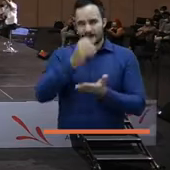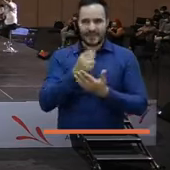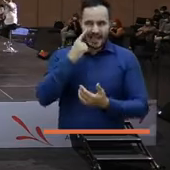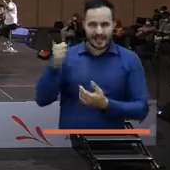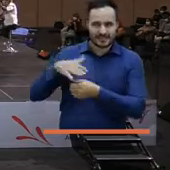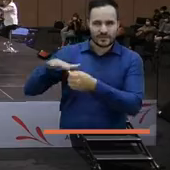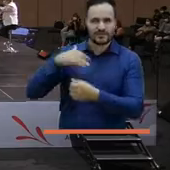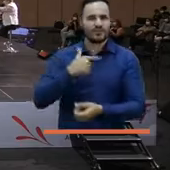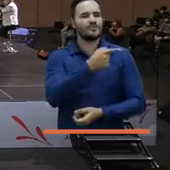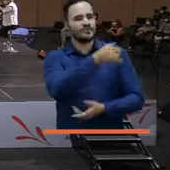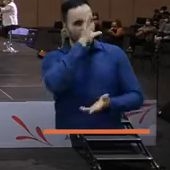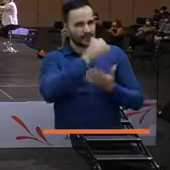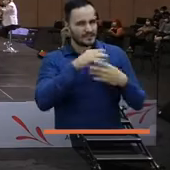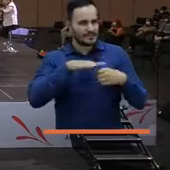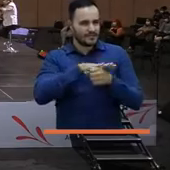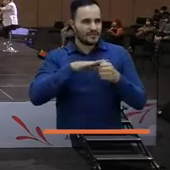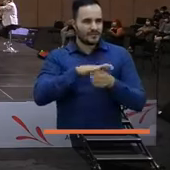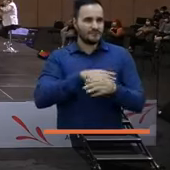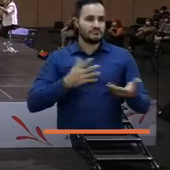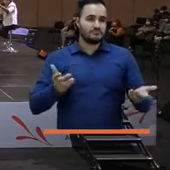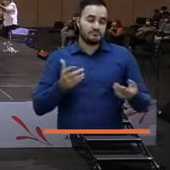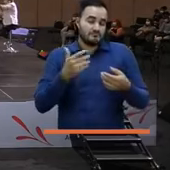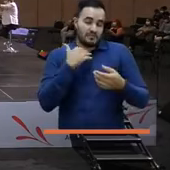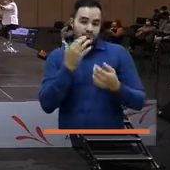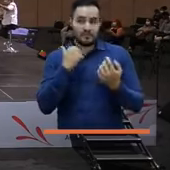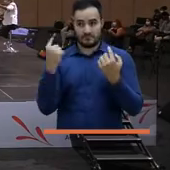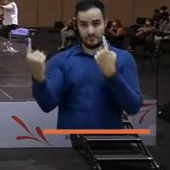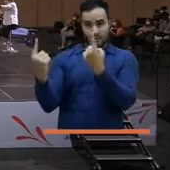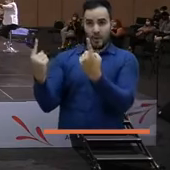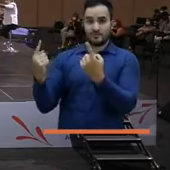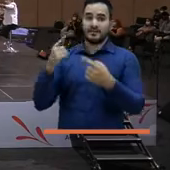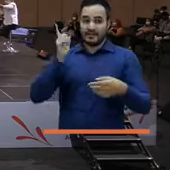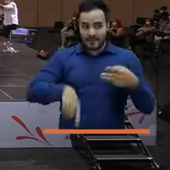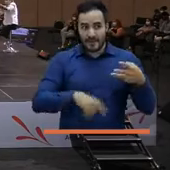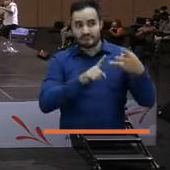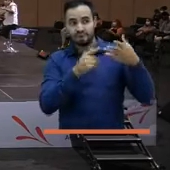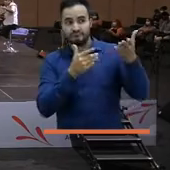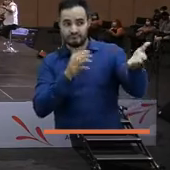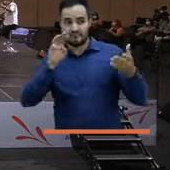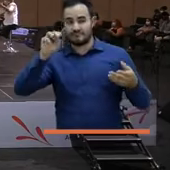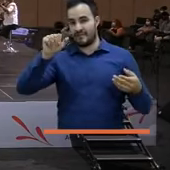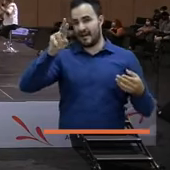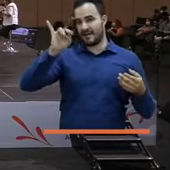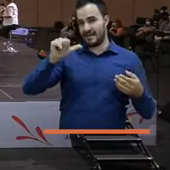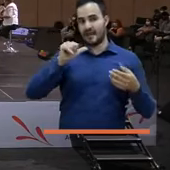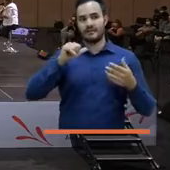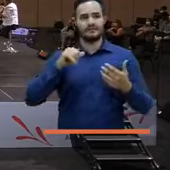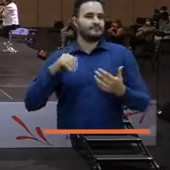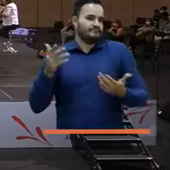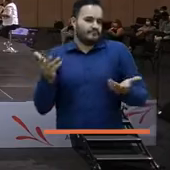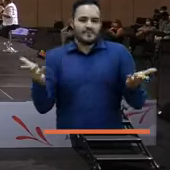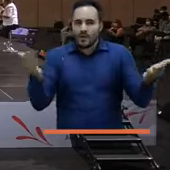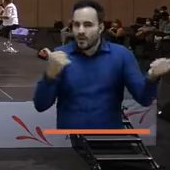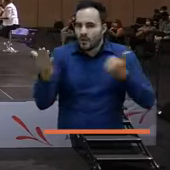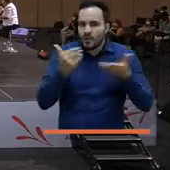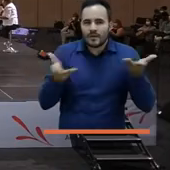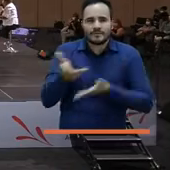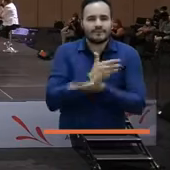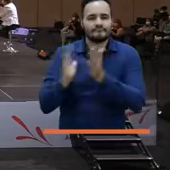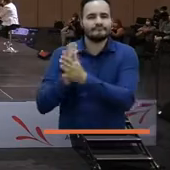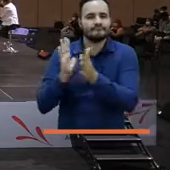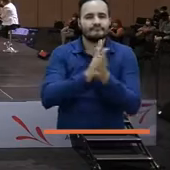como ustedes se lo han soñado y mariah usted también al final vamos a hacer aquí una triada con ustedes porque ustedes son las que tienen la posibilidad